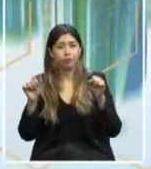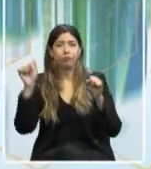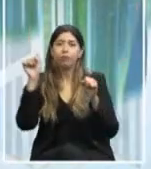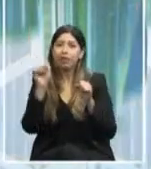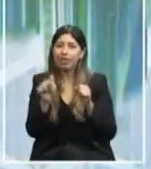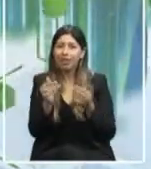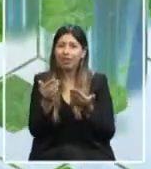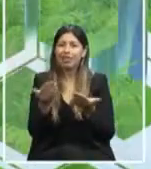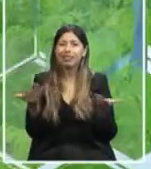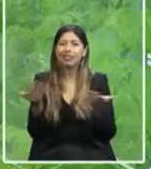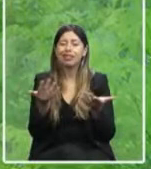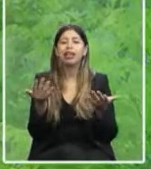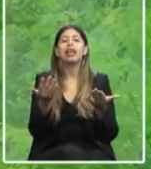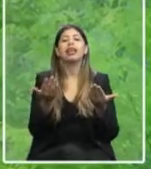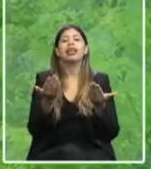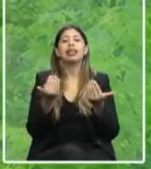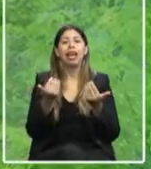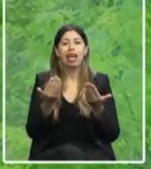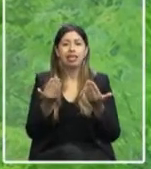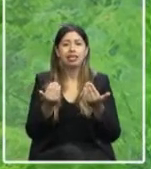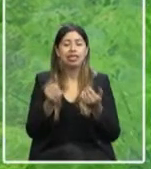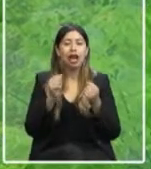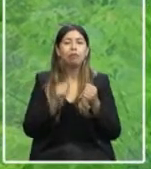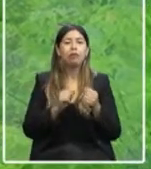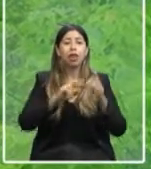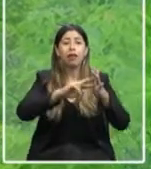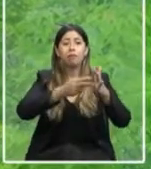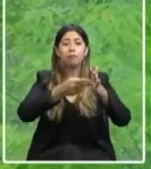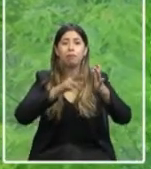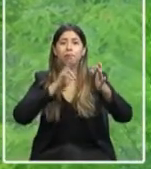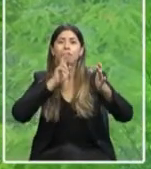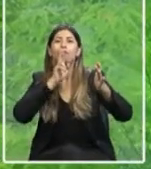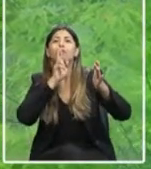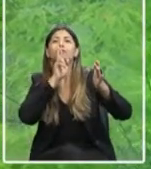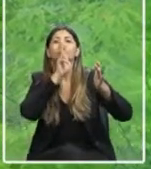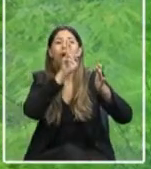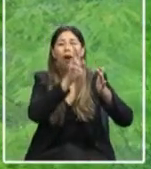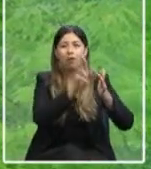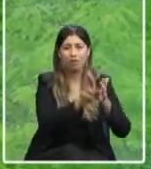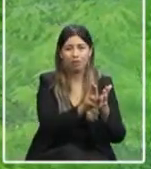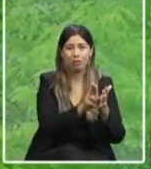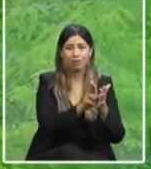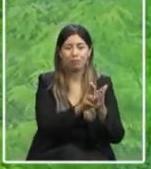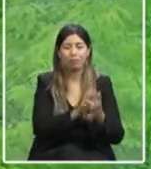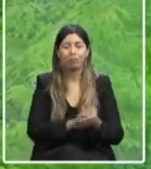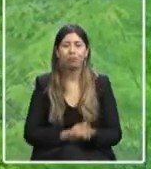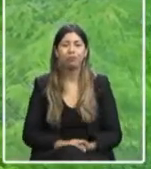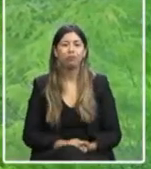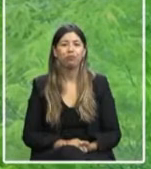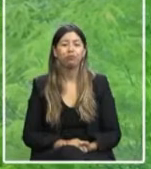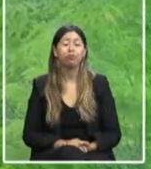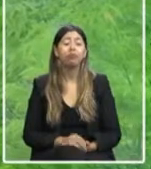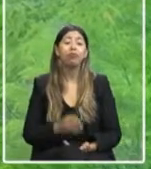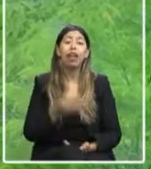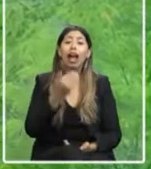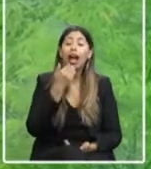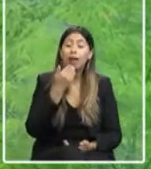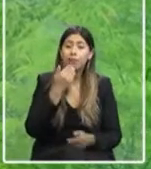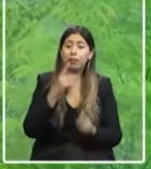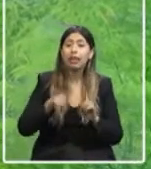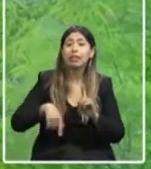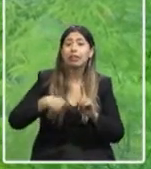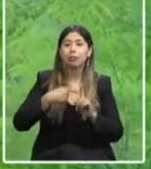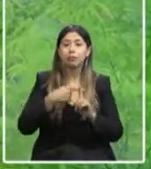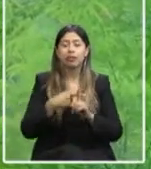de intentar desarrollar soluciones para lo que se viene. Además,